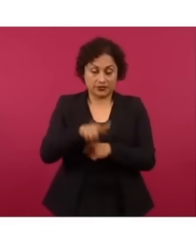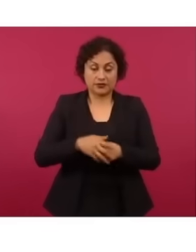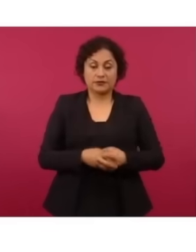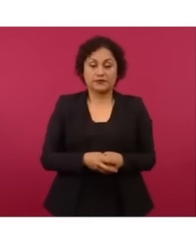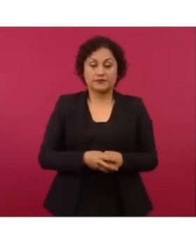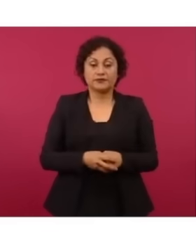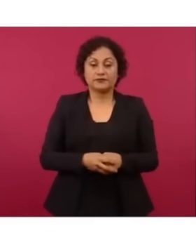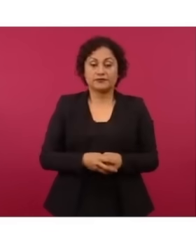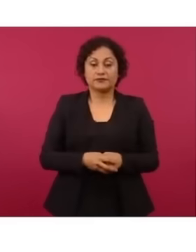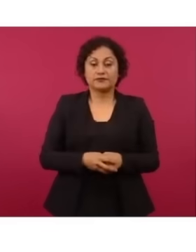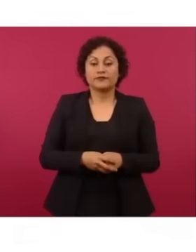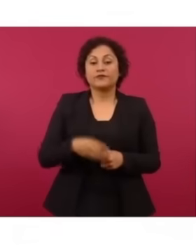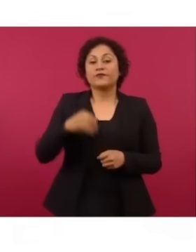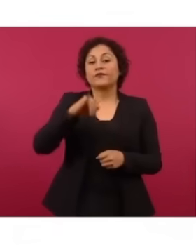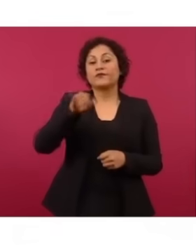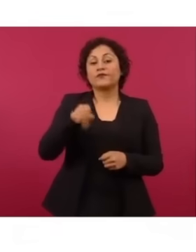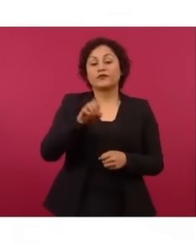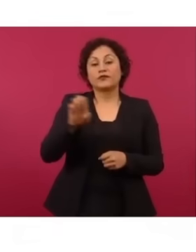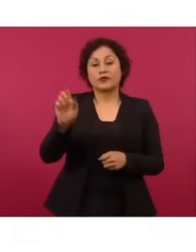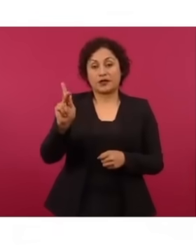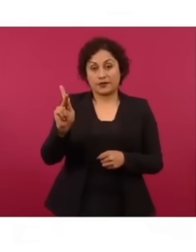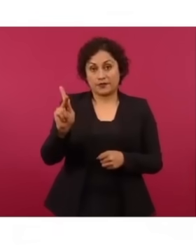2017, un Jeep